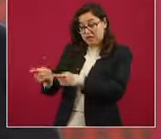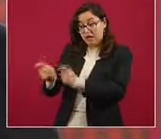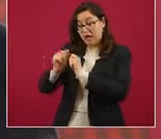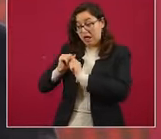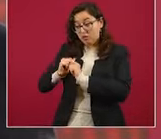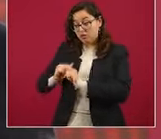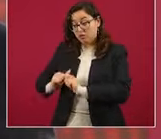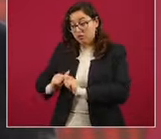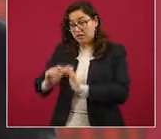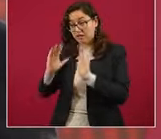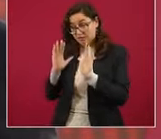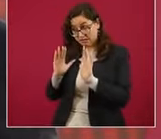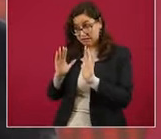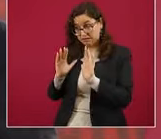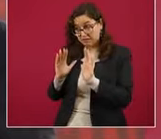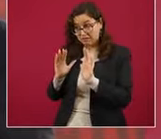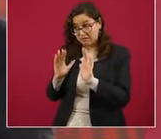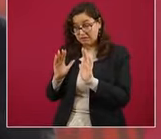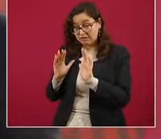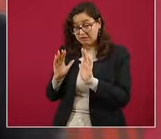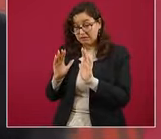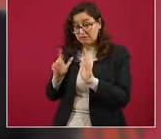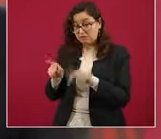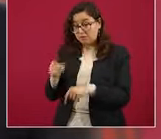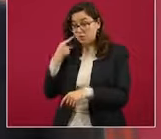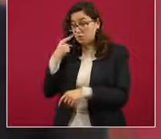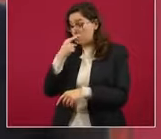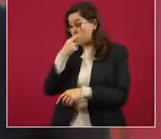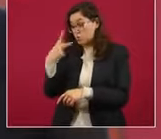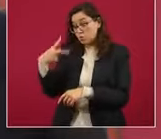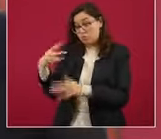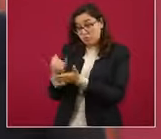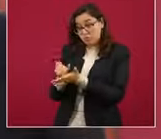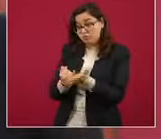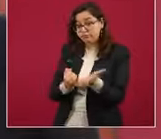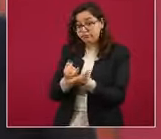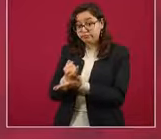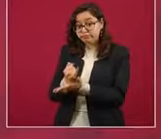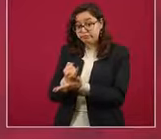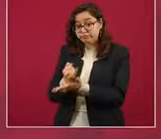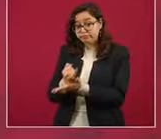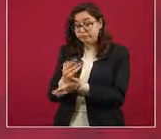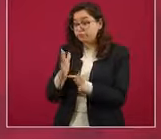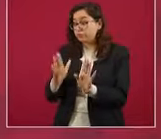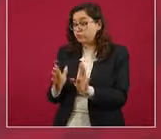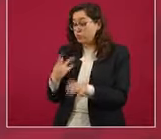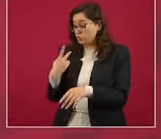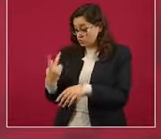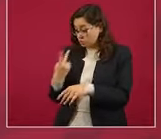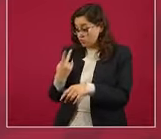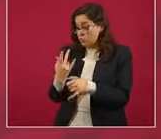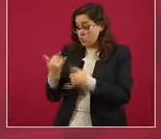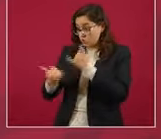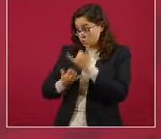funcionario público. Entonces tú decides si vas a seguir jugando dominó